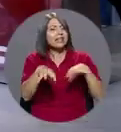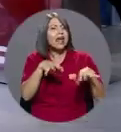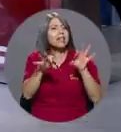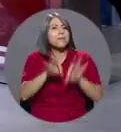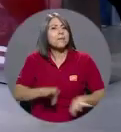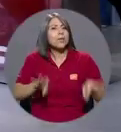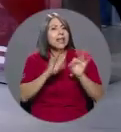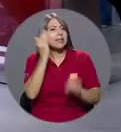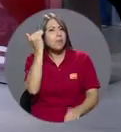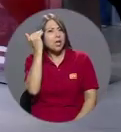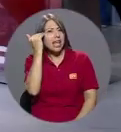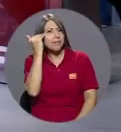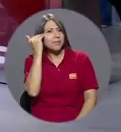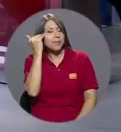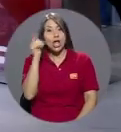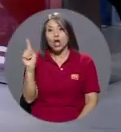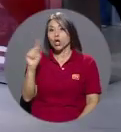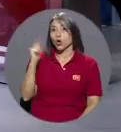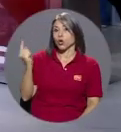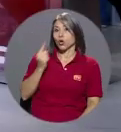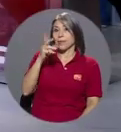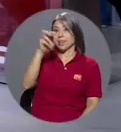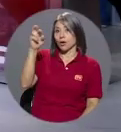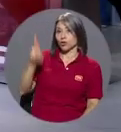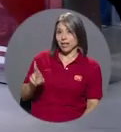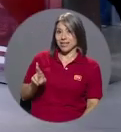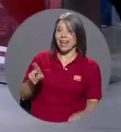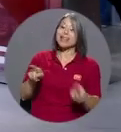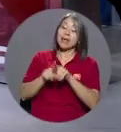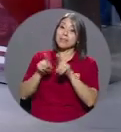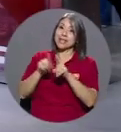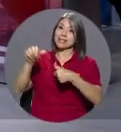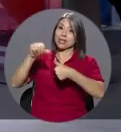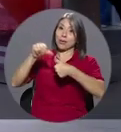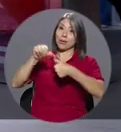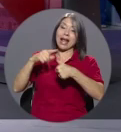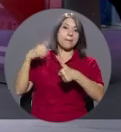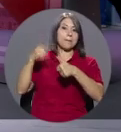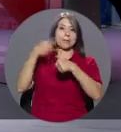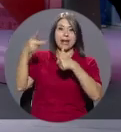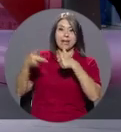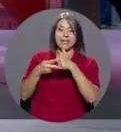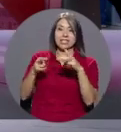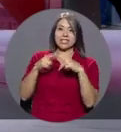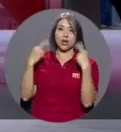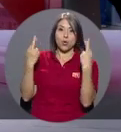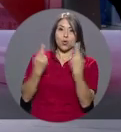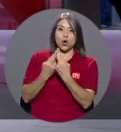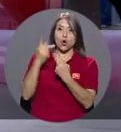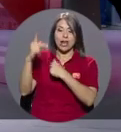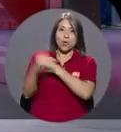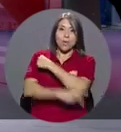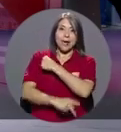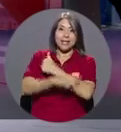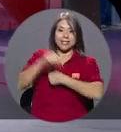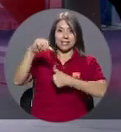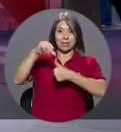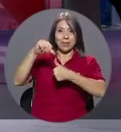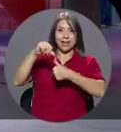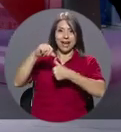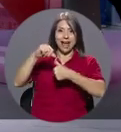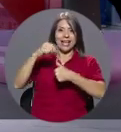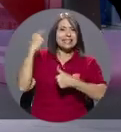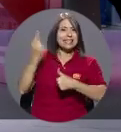actividad? Y no es solo en Costa Rica, sino a nivel de Centroamérica. Es la primera vez que la reunión se va a realizar en un país de